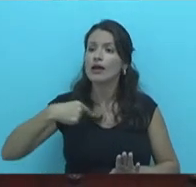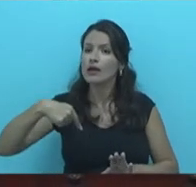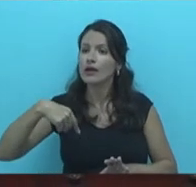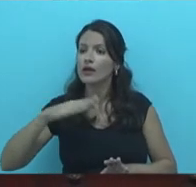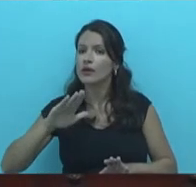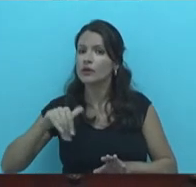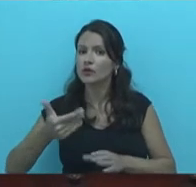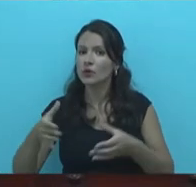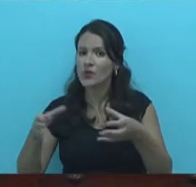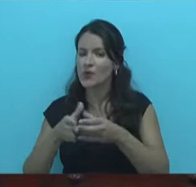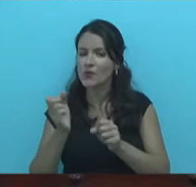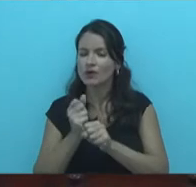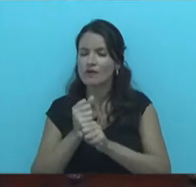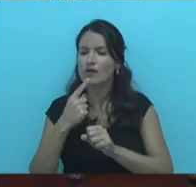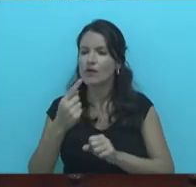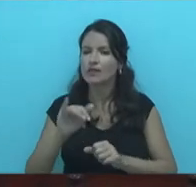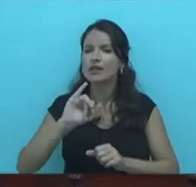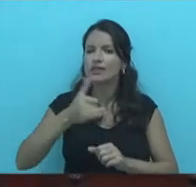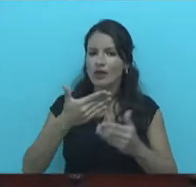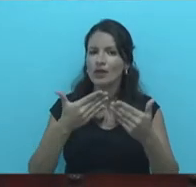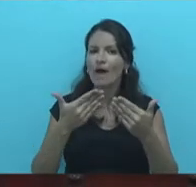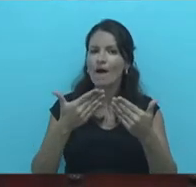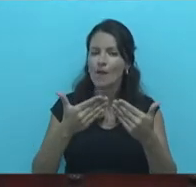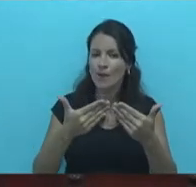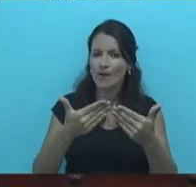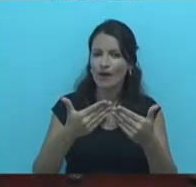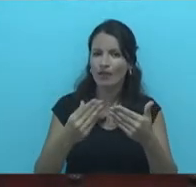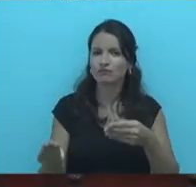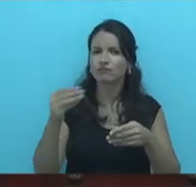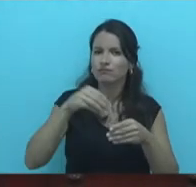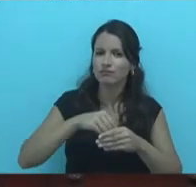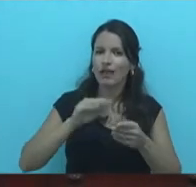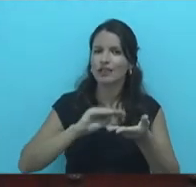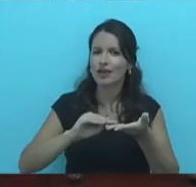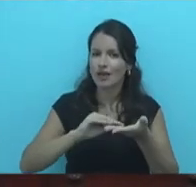aconseja aceptar la incorporación de la señora Susana Beatriz Bertone, DNI